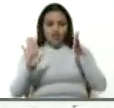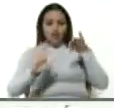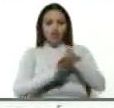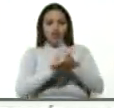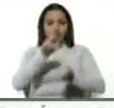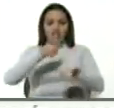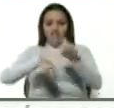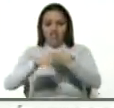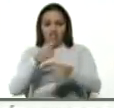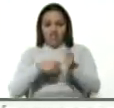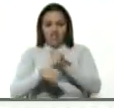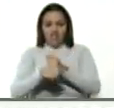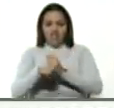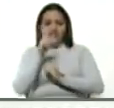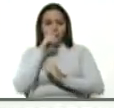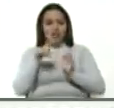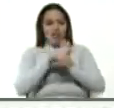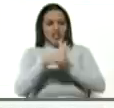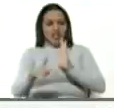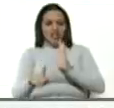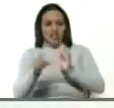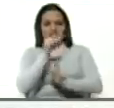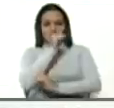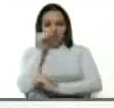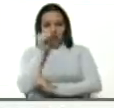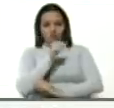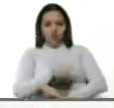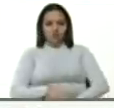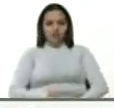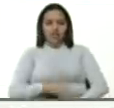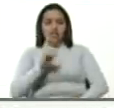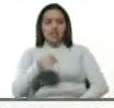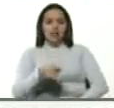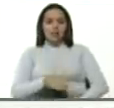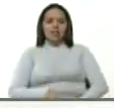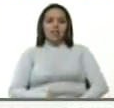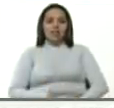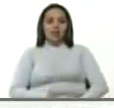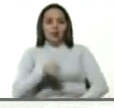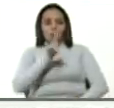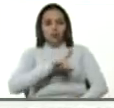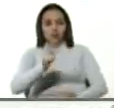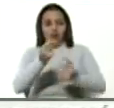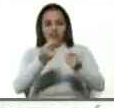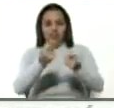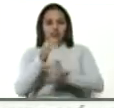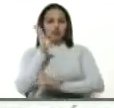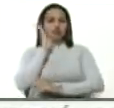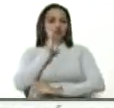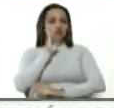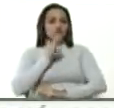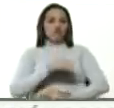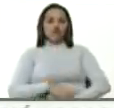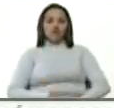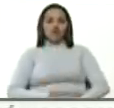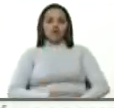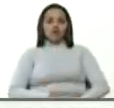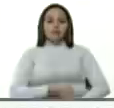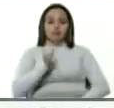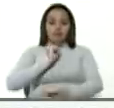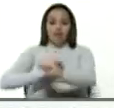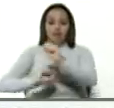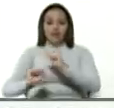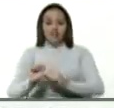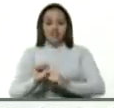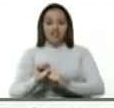tráfico ilícito de drogas y legitimación de capitales a cargo de los fiscales contra las drogas en el estado